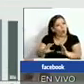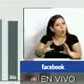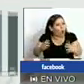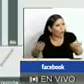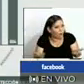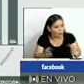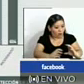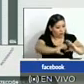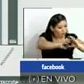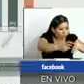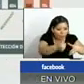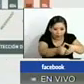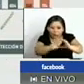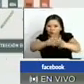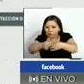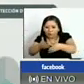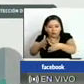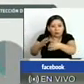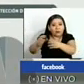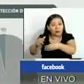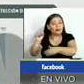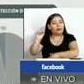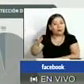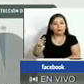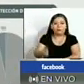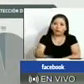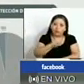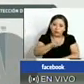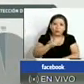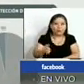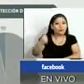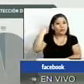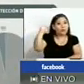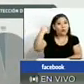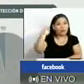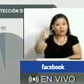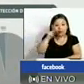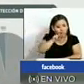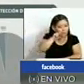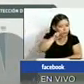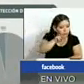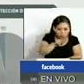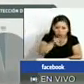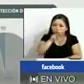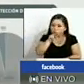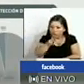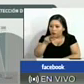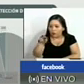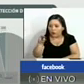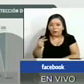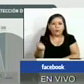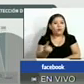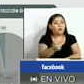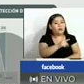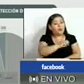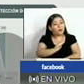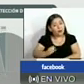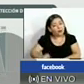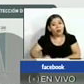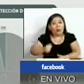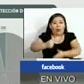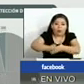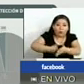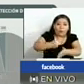encuentran los pacientes. Estos son datos importantes porque ahí vemos reflejado la lucha que tienen, pues, muchos salvadoreños contra